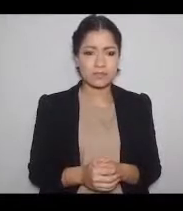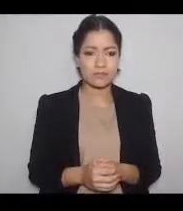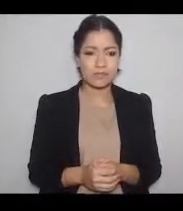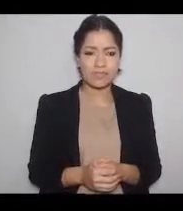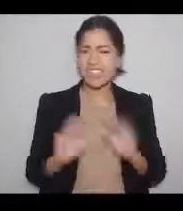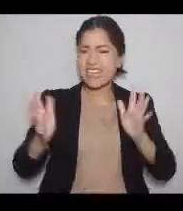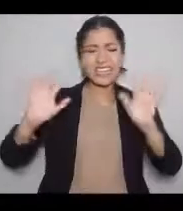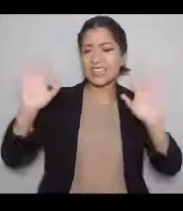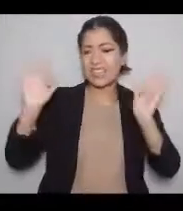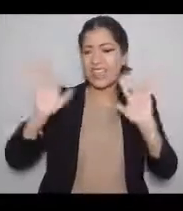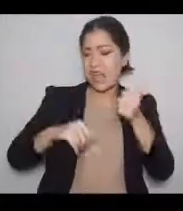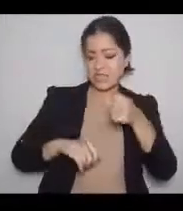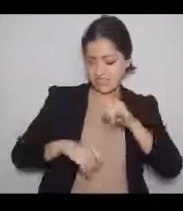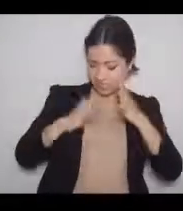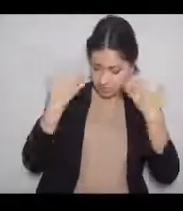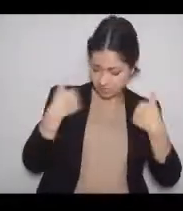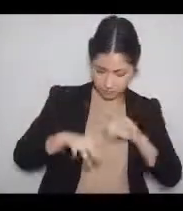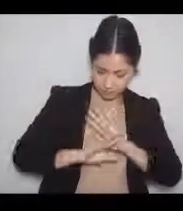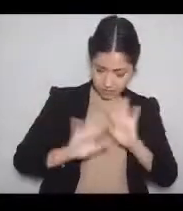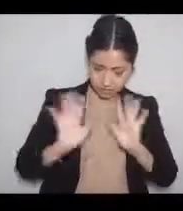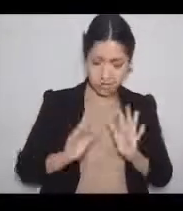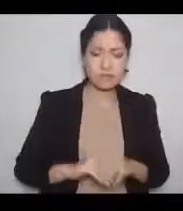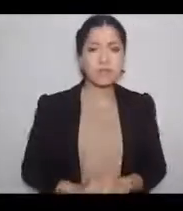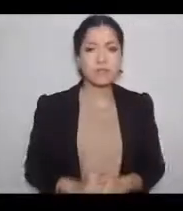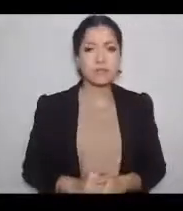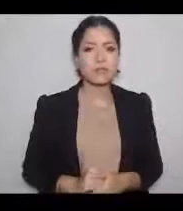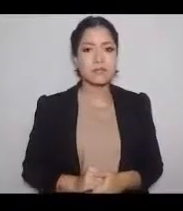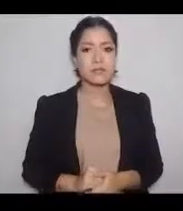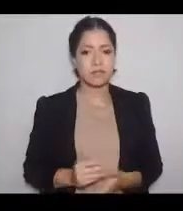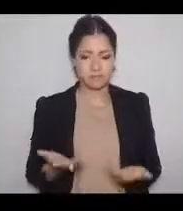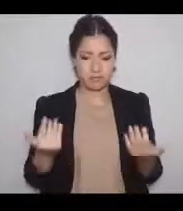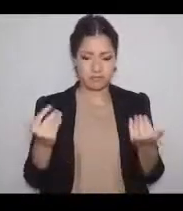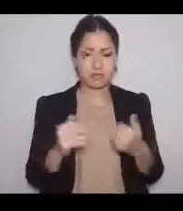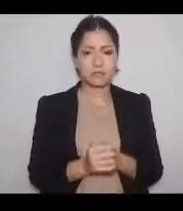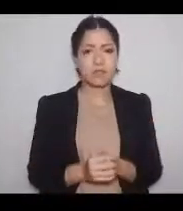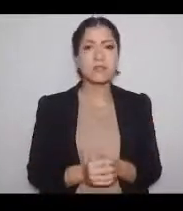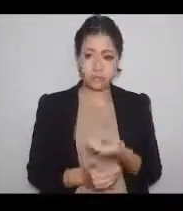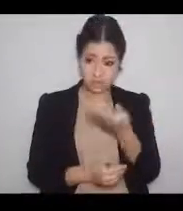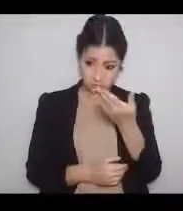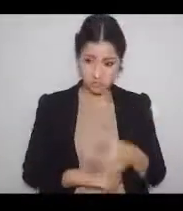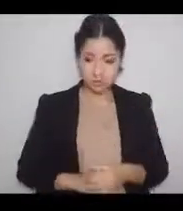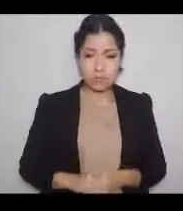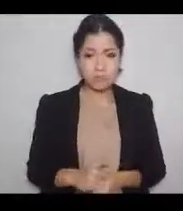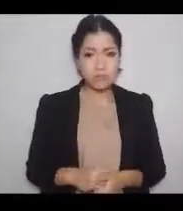Vamos, vamos, así ya estoy, vas, va, vas.